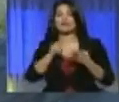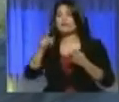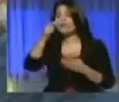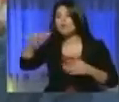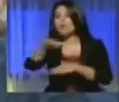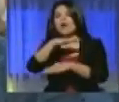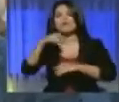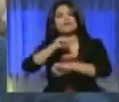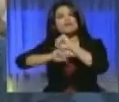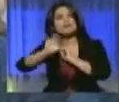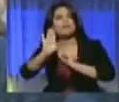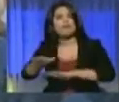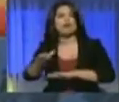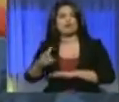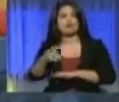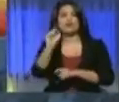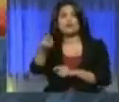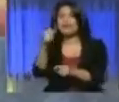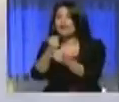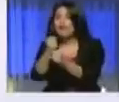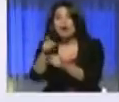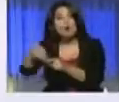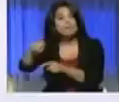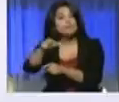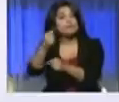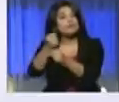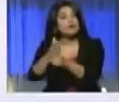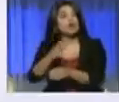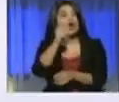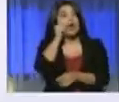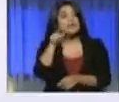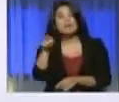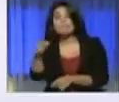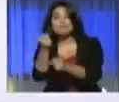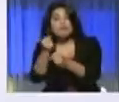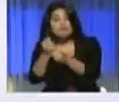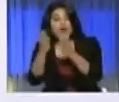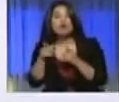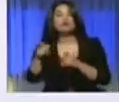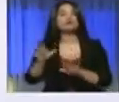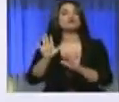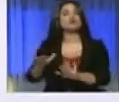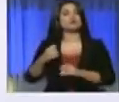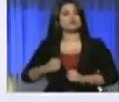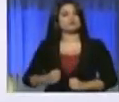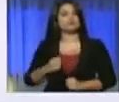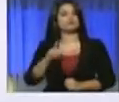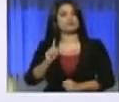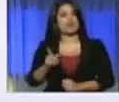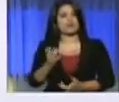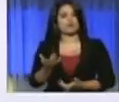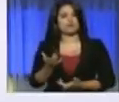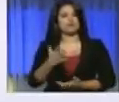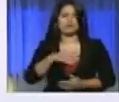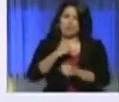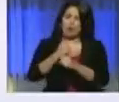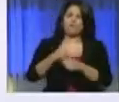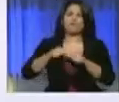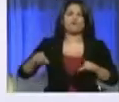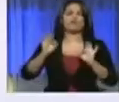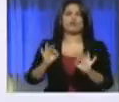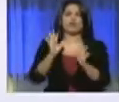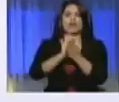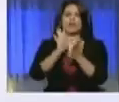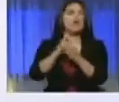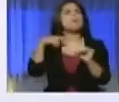la protección del trabajo, Ricardo Menéndez, del que trabaja, su estabilidad, la protección, creando nuevas fuentes